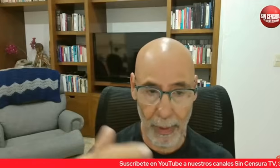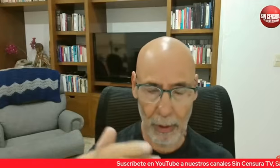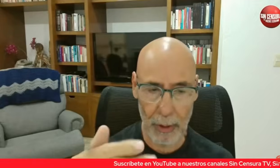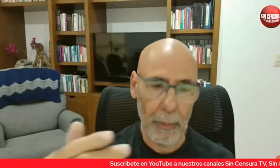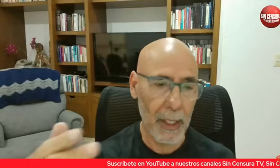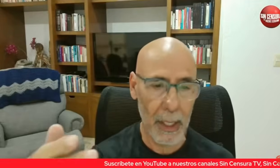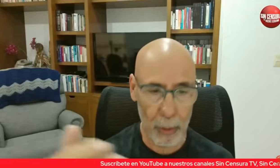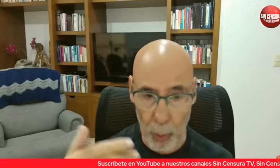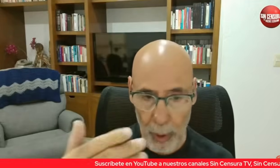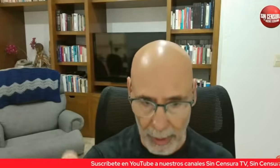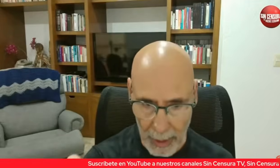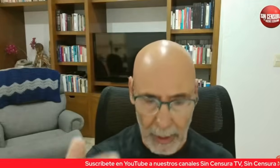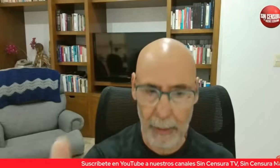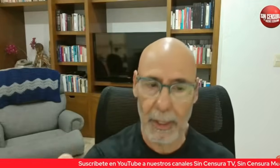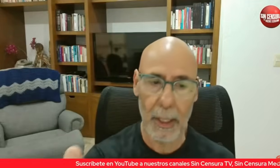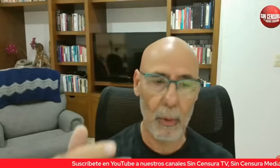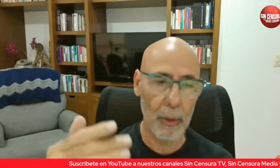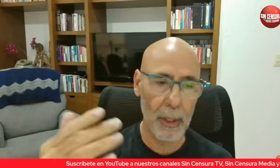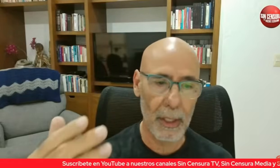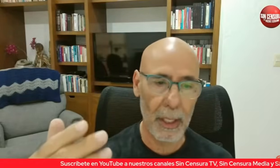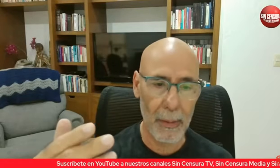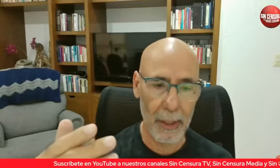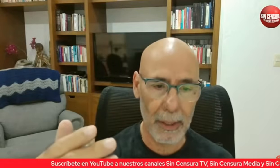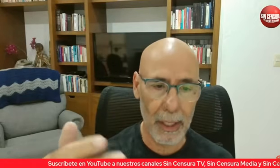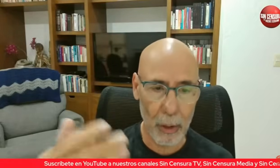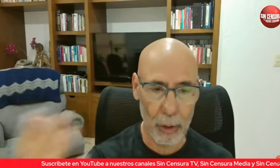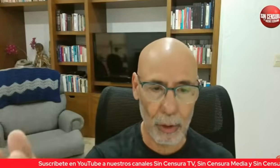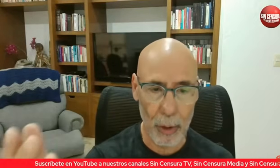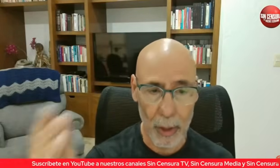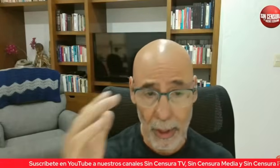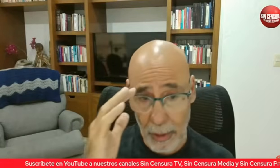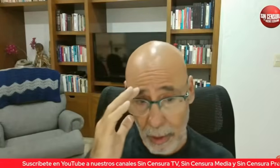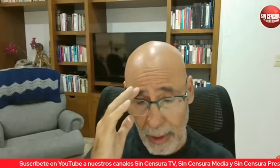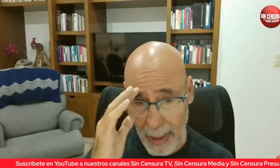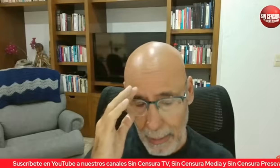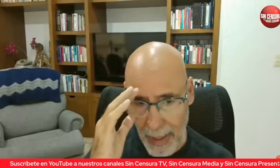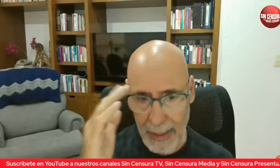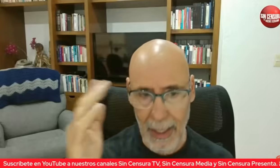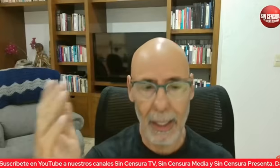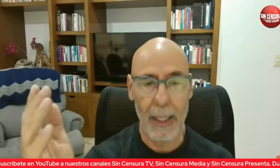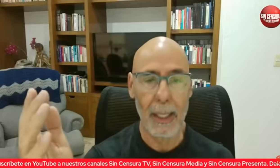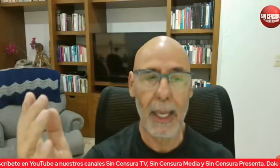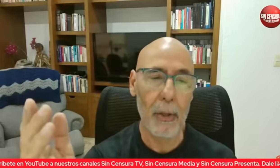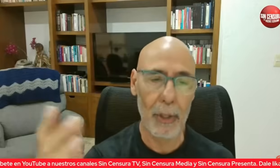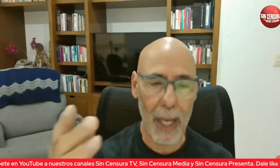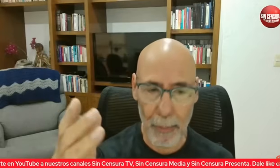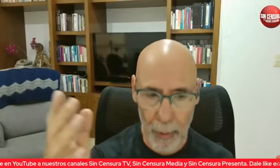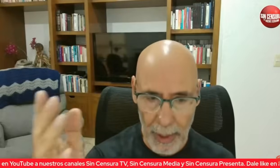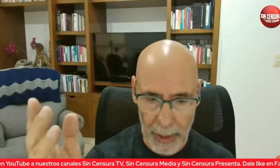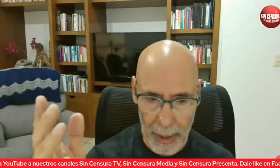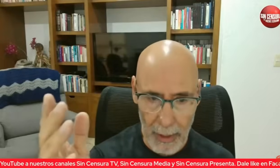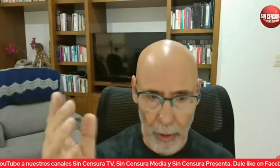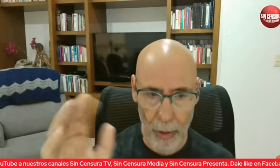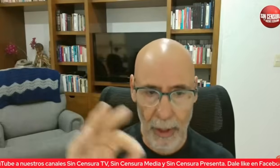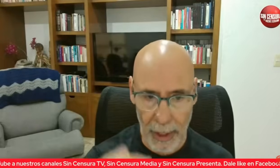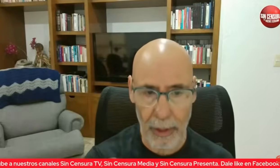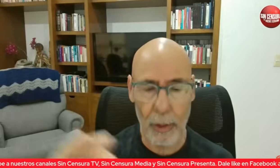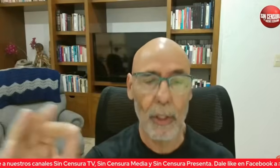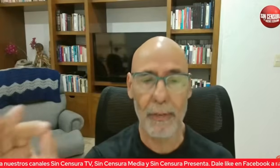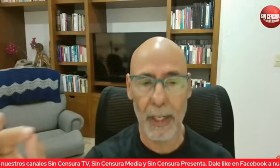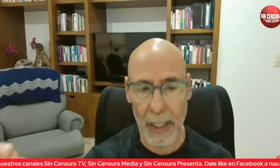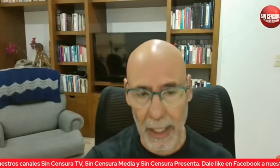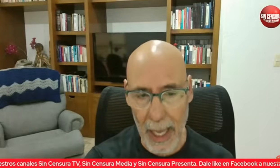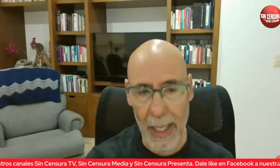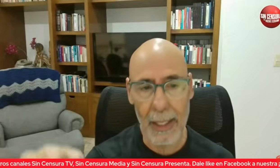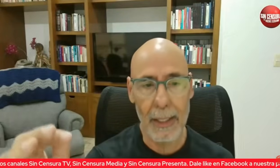cuando, termina, tu libertad termina cuando inicia la libertad del otro. Entonces, ¿qué pasa? Que ellos aprovechan los